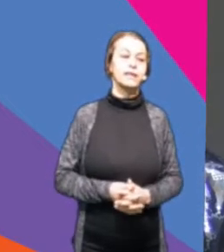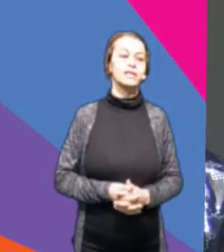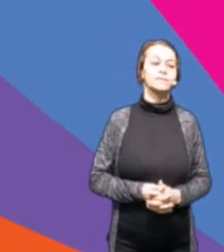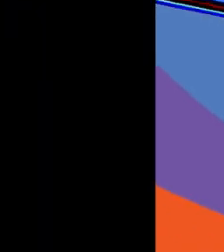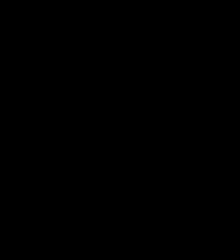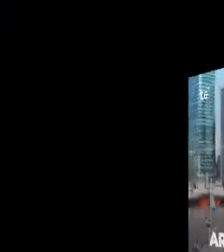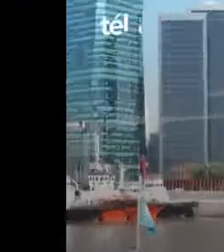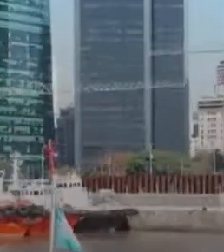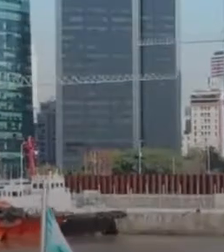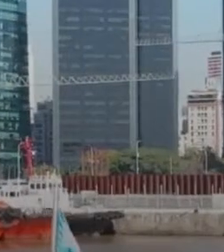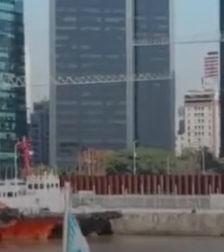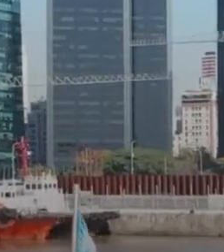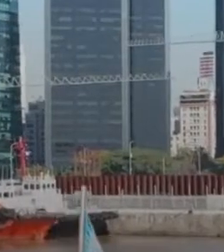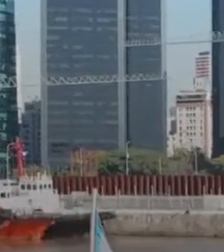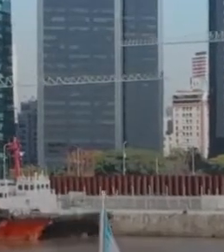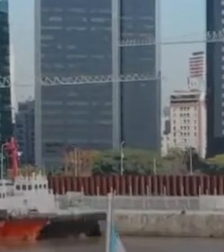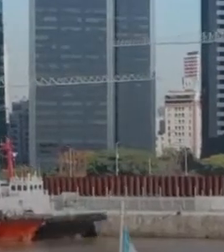allí.